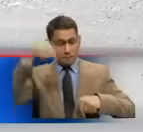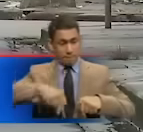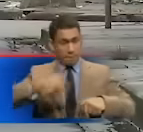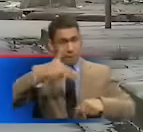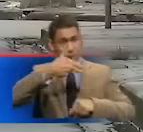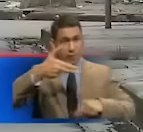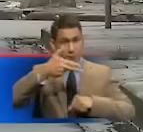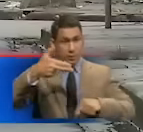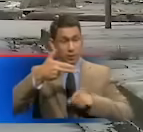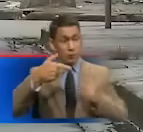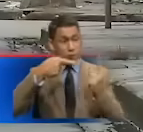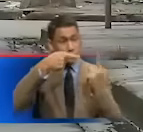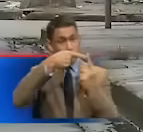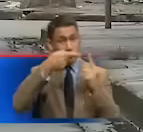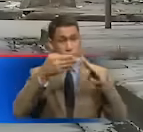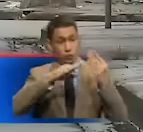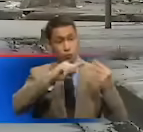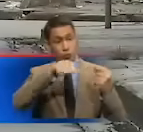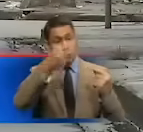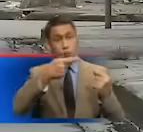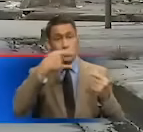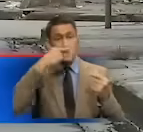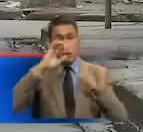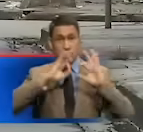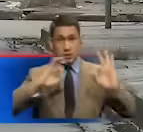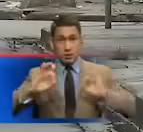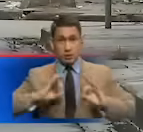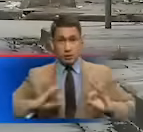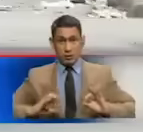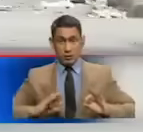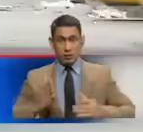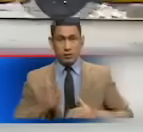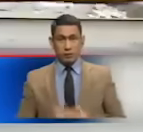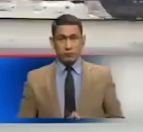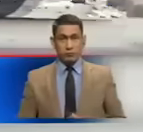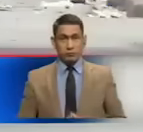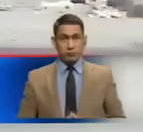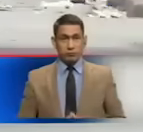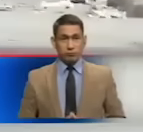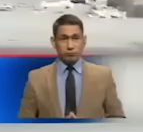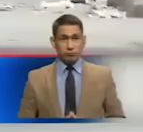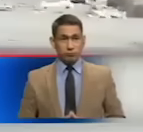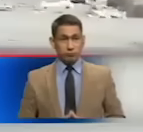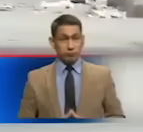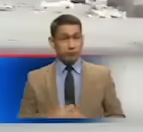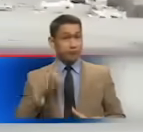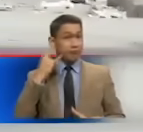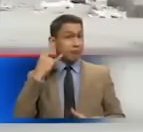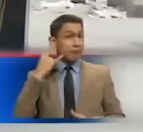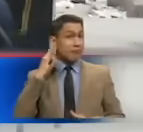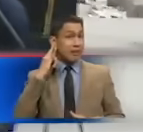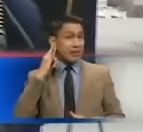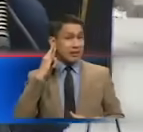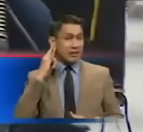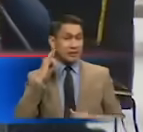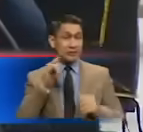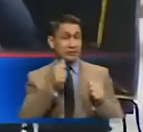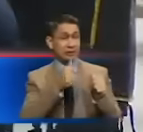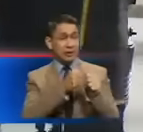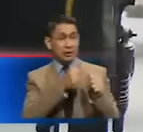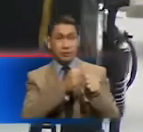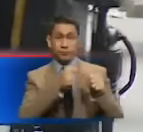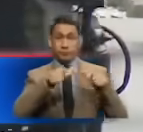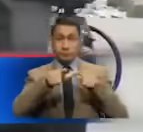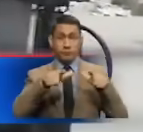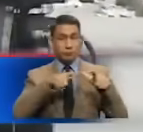menor herido. Por suerte, este carro que está aquí no nos cayó a bala una niña que tengo recién operada. Por suerte, acá